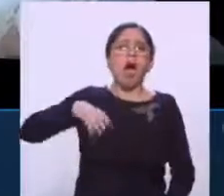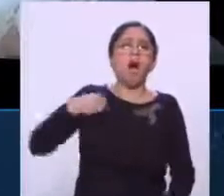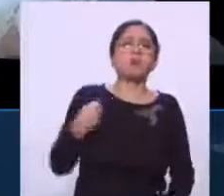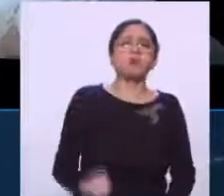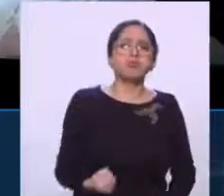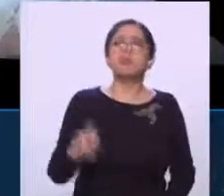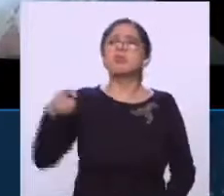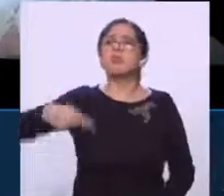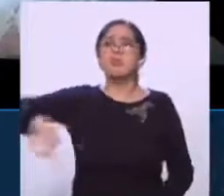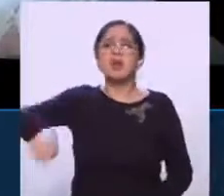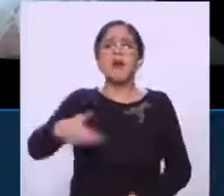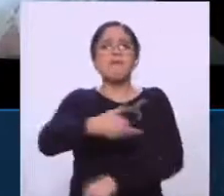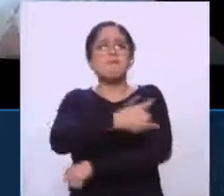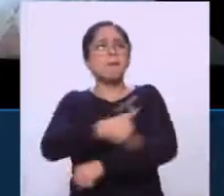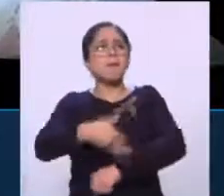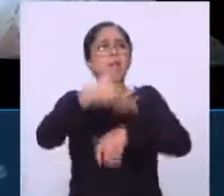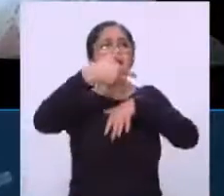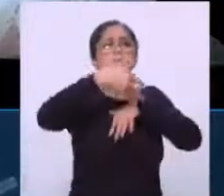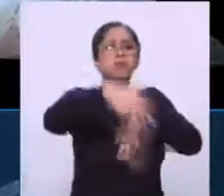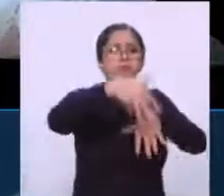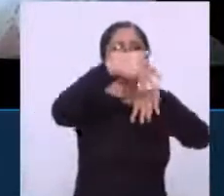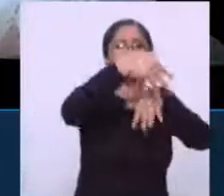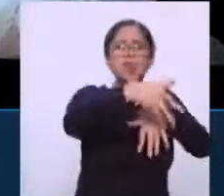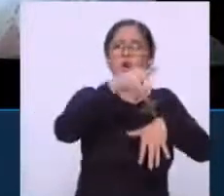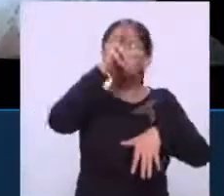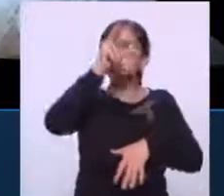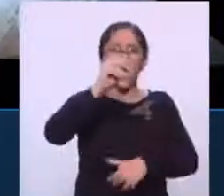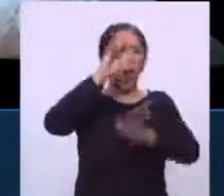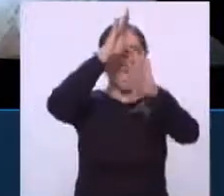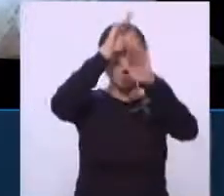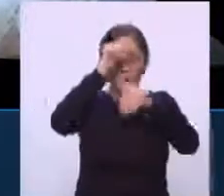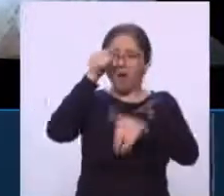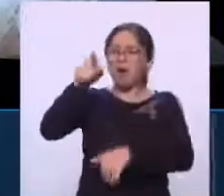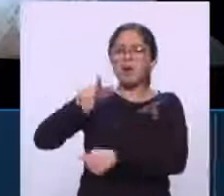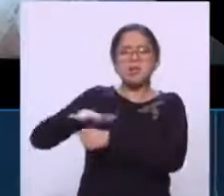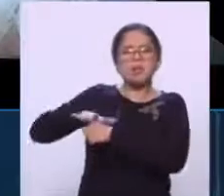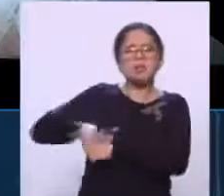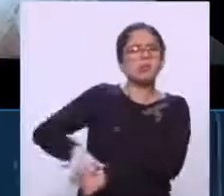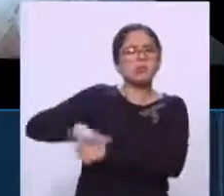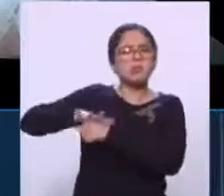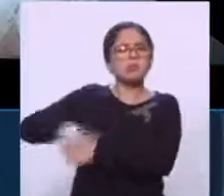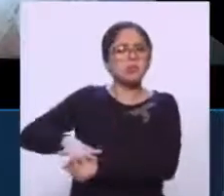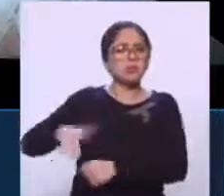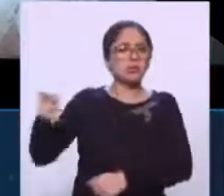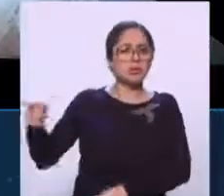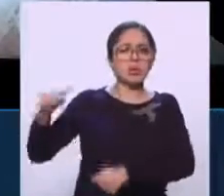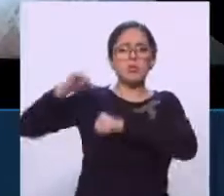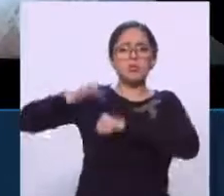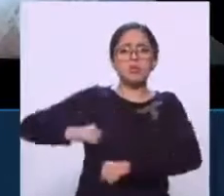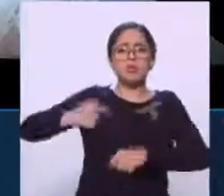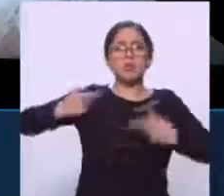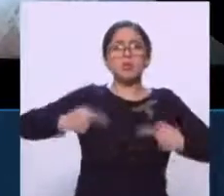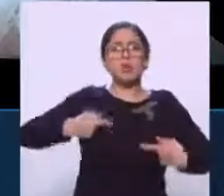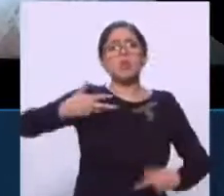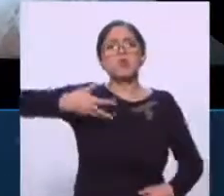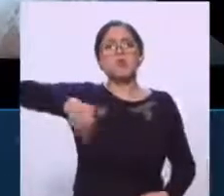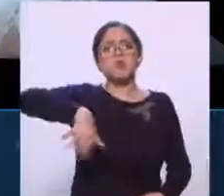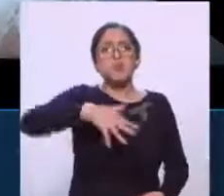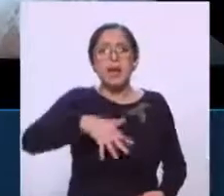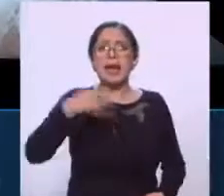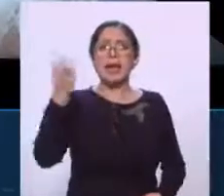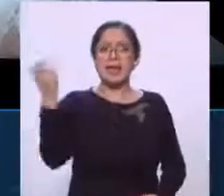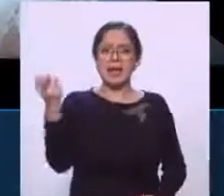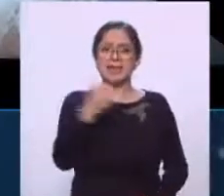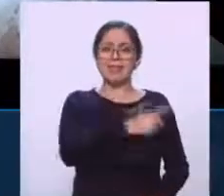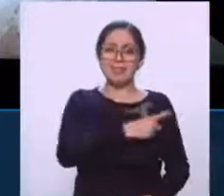las familias que protestaban por el nombramiento justamente del comisionado estatal de búsqueda, que se supone en la instancia debe